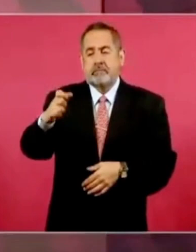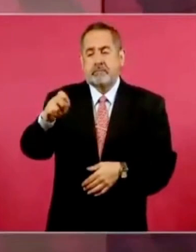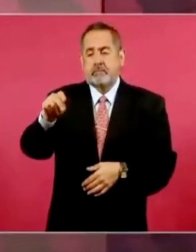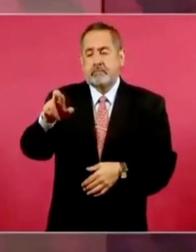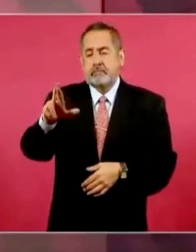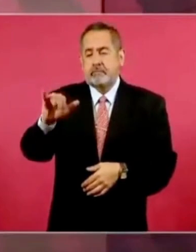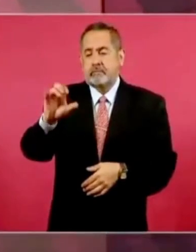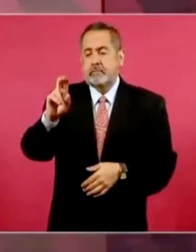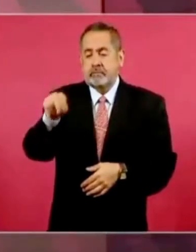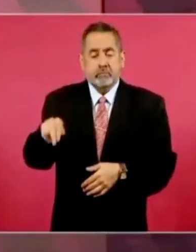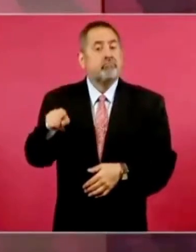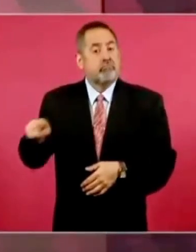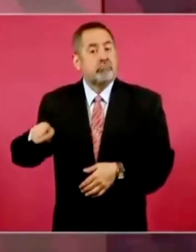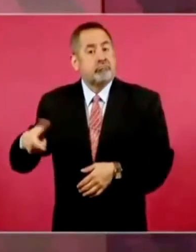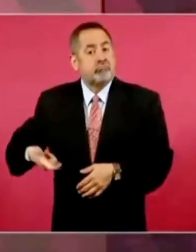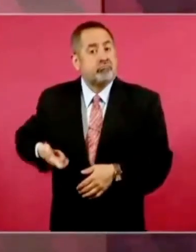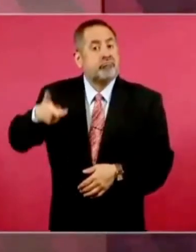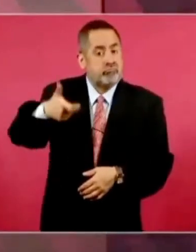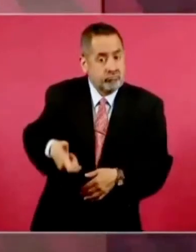Él aportó